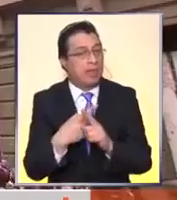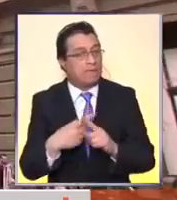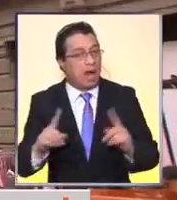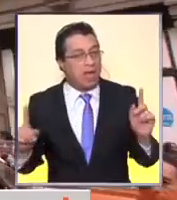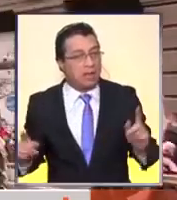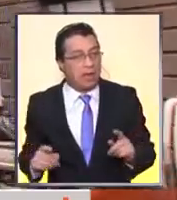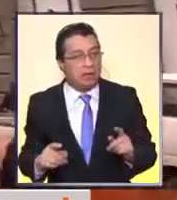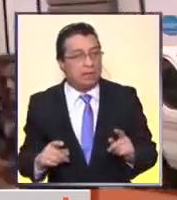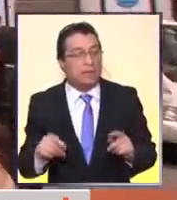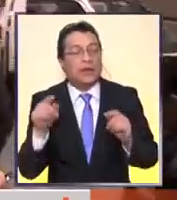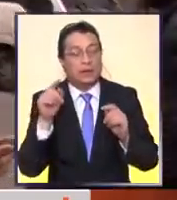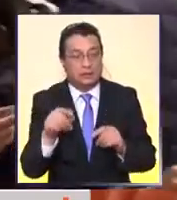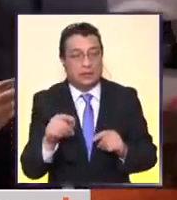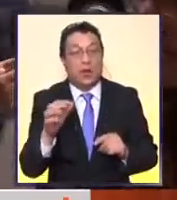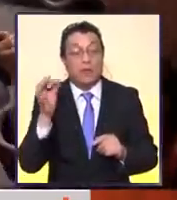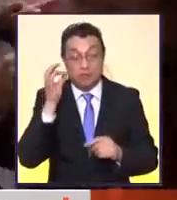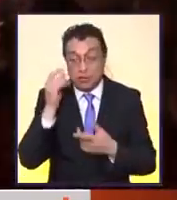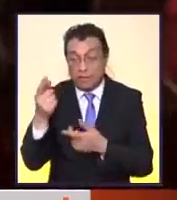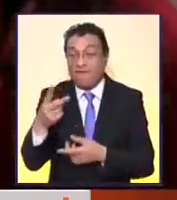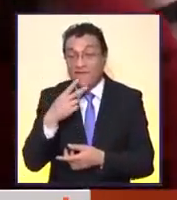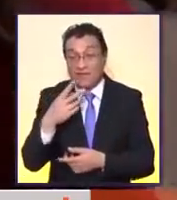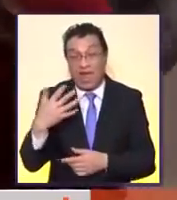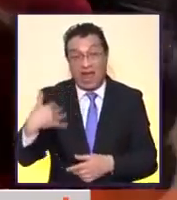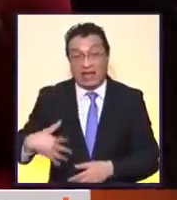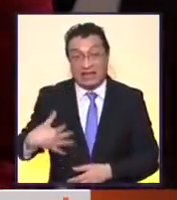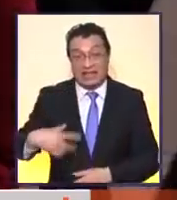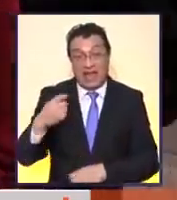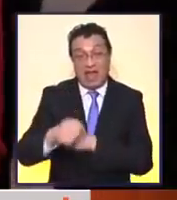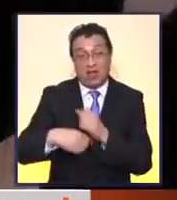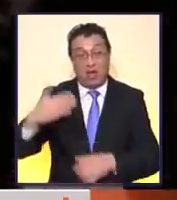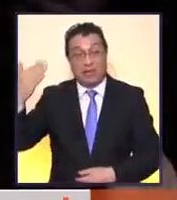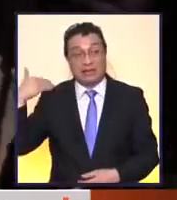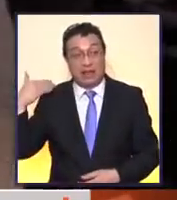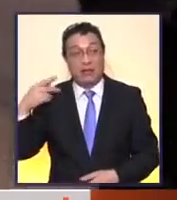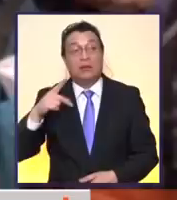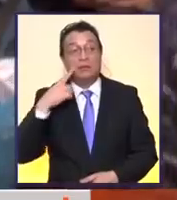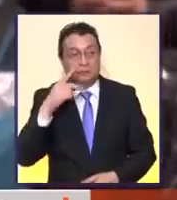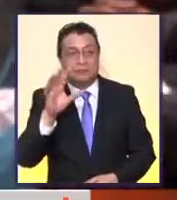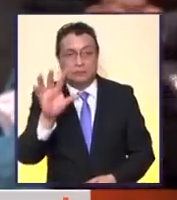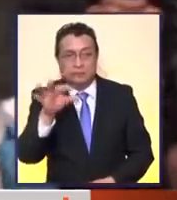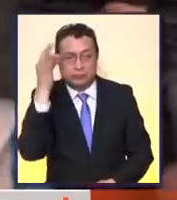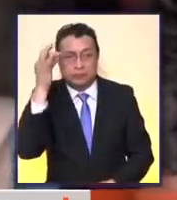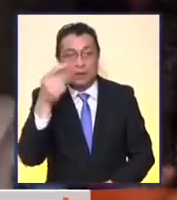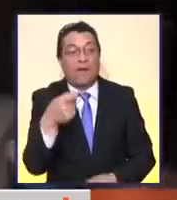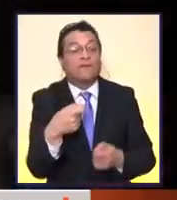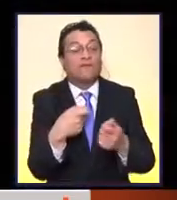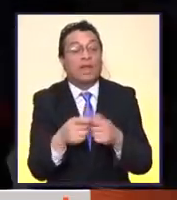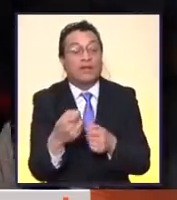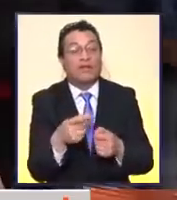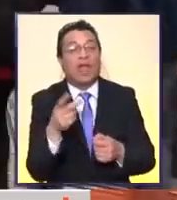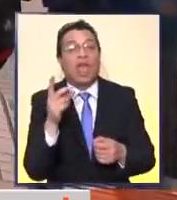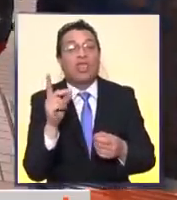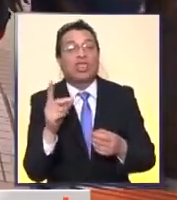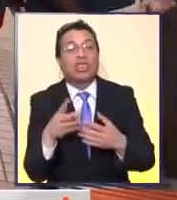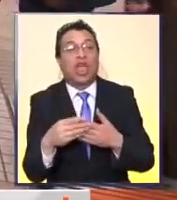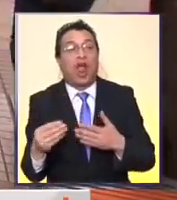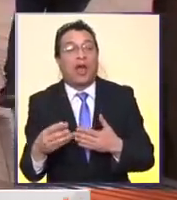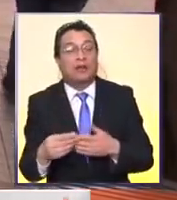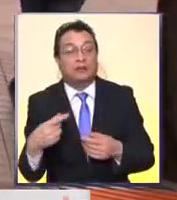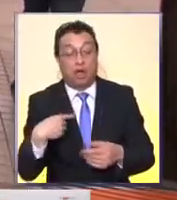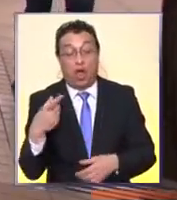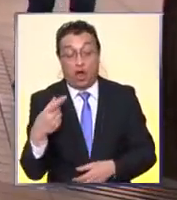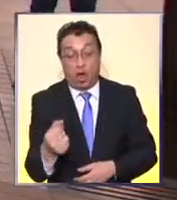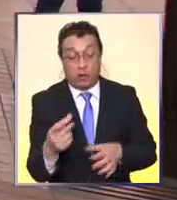luz que tuvo a su hija viviendo en argentina el año pasado se dio cuenta de inmediato cuando fue a vender sus dólares compramos el peso argentino